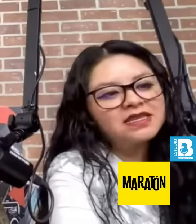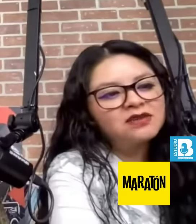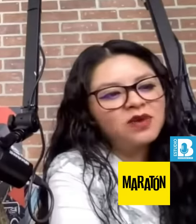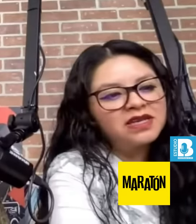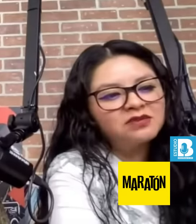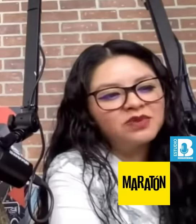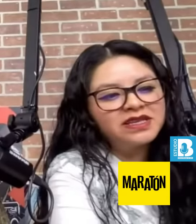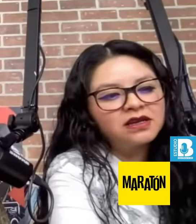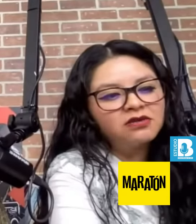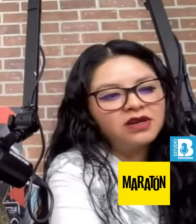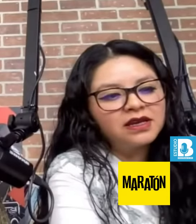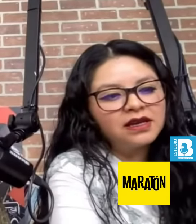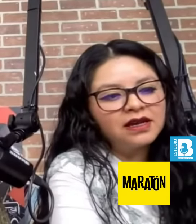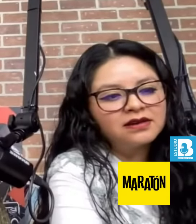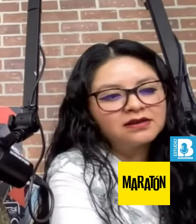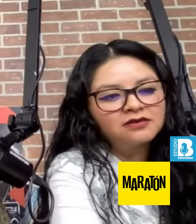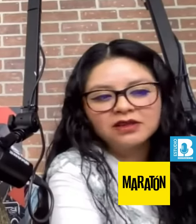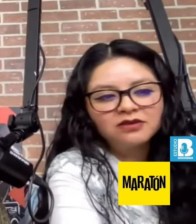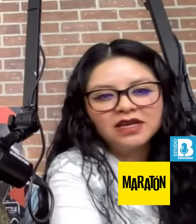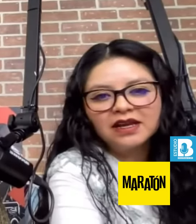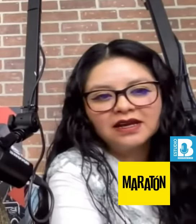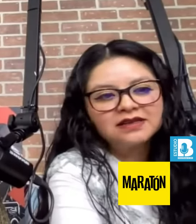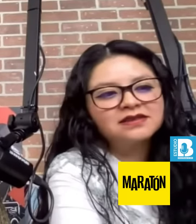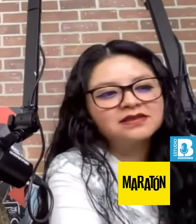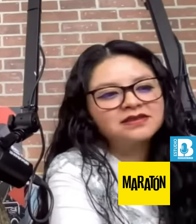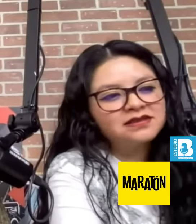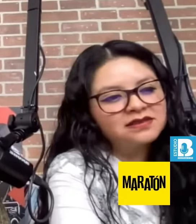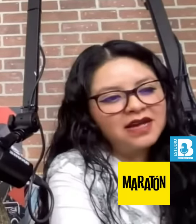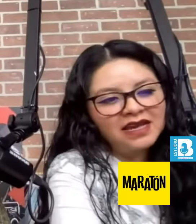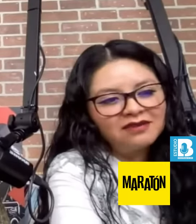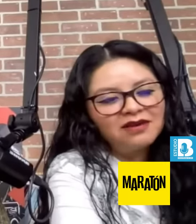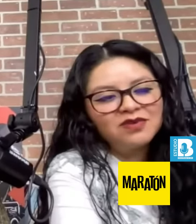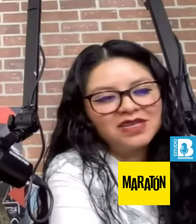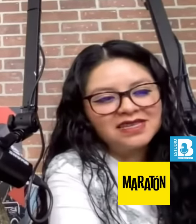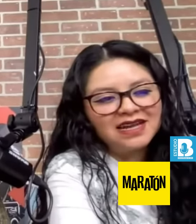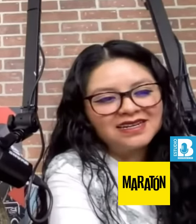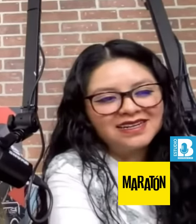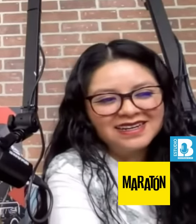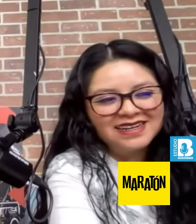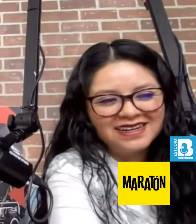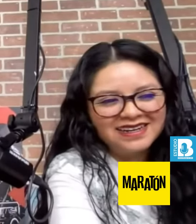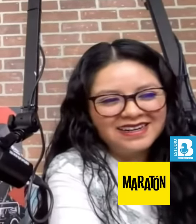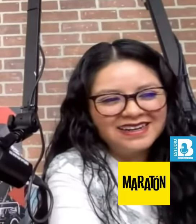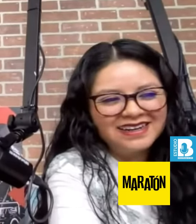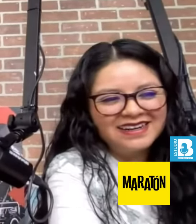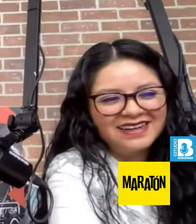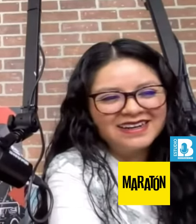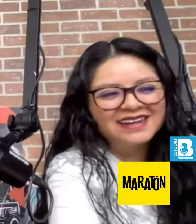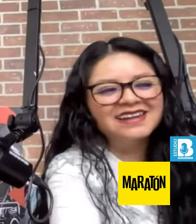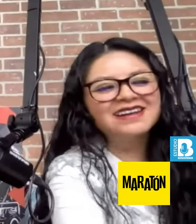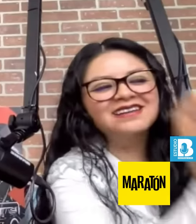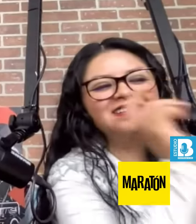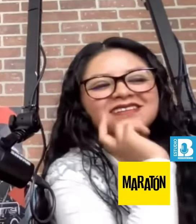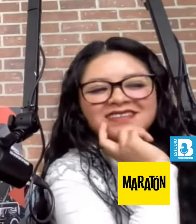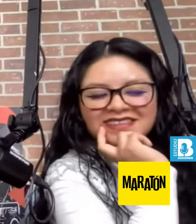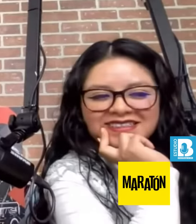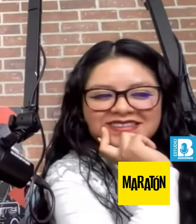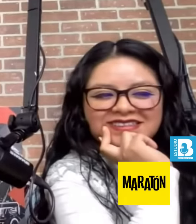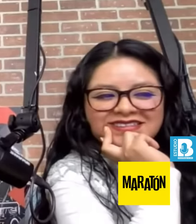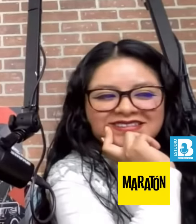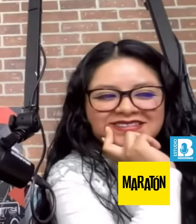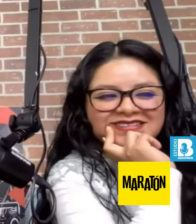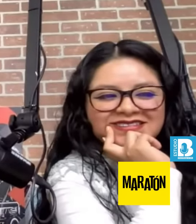sí ya sabe que est en su casa y puede hacer lo que quiera Cuando quiera sí H Aquí vamos a estar